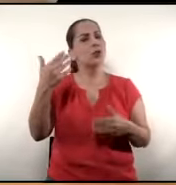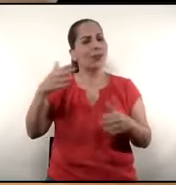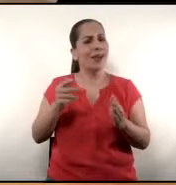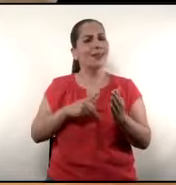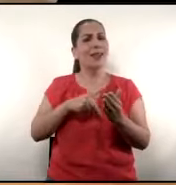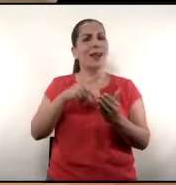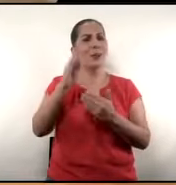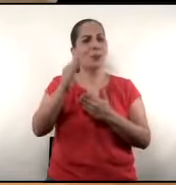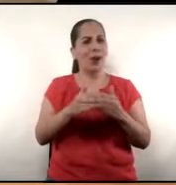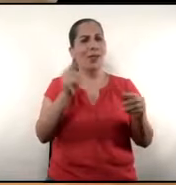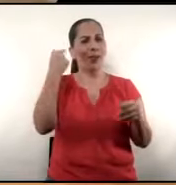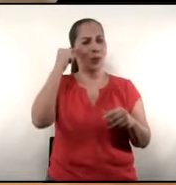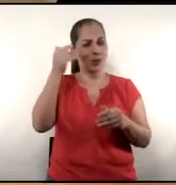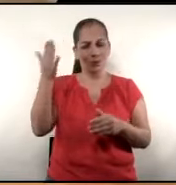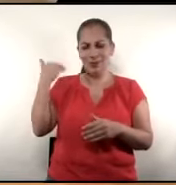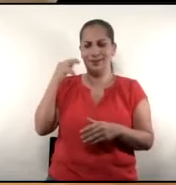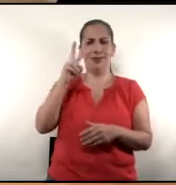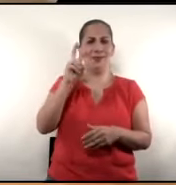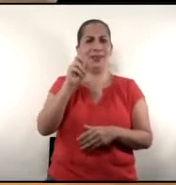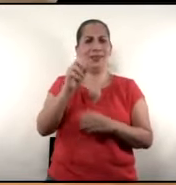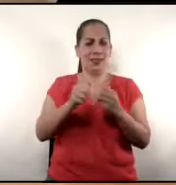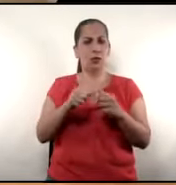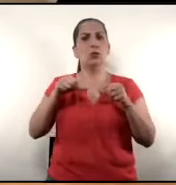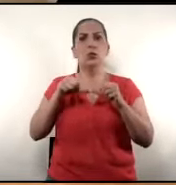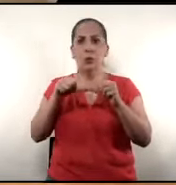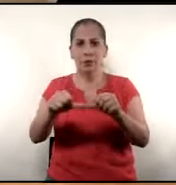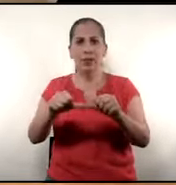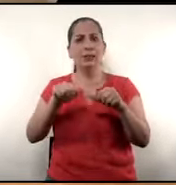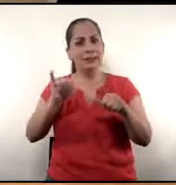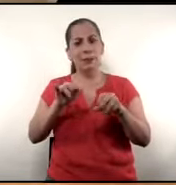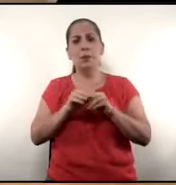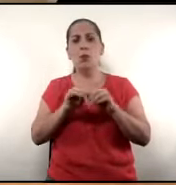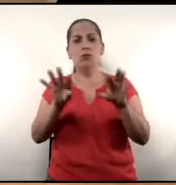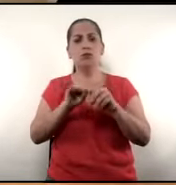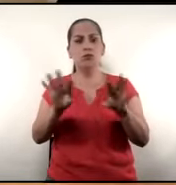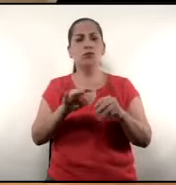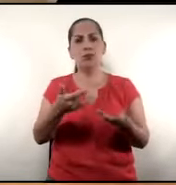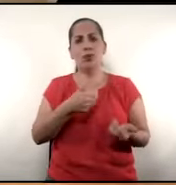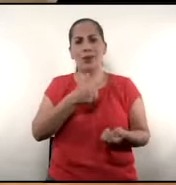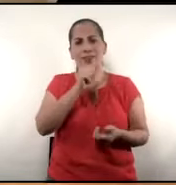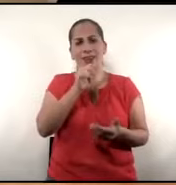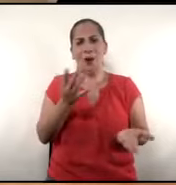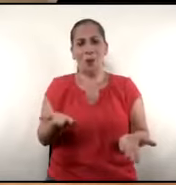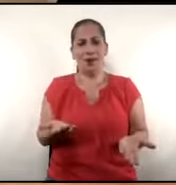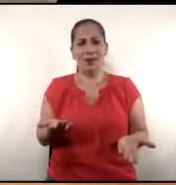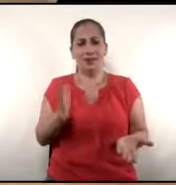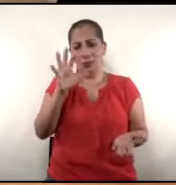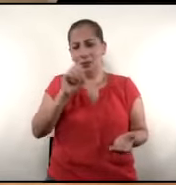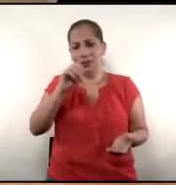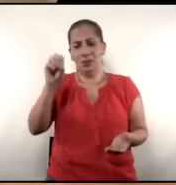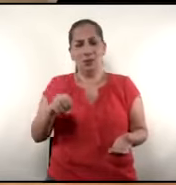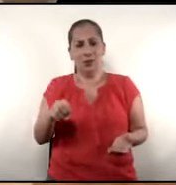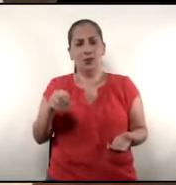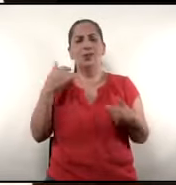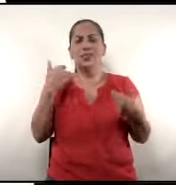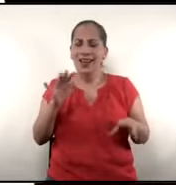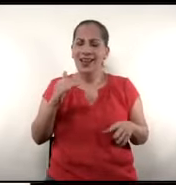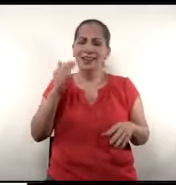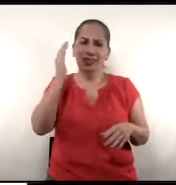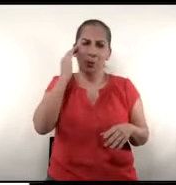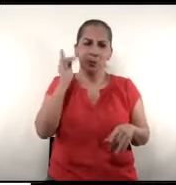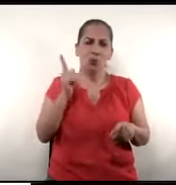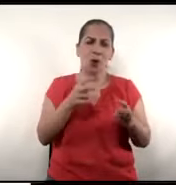siendo exactamente igual hoy, el mismo 50%. Entonces, el problema está claramente diagnosticado y lo que